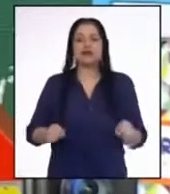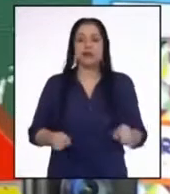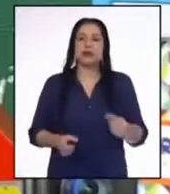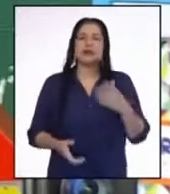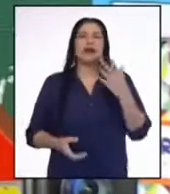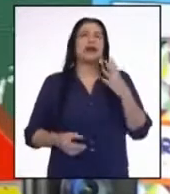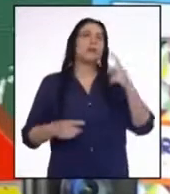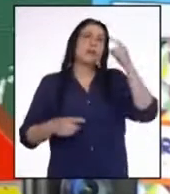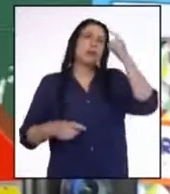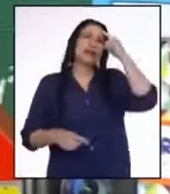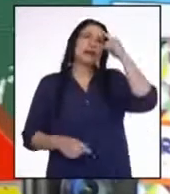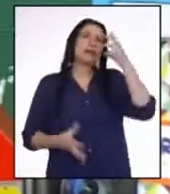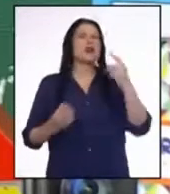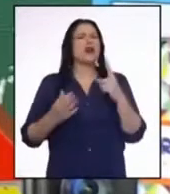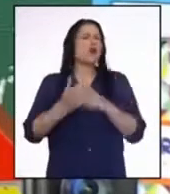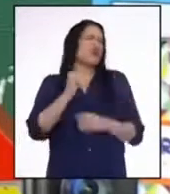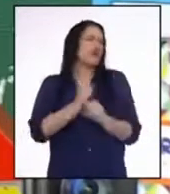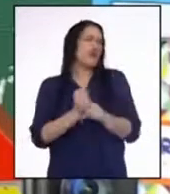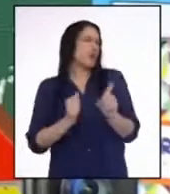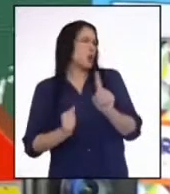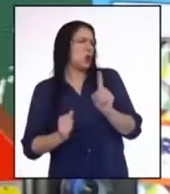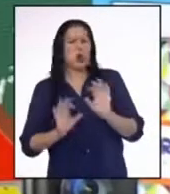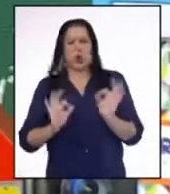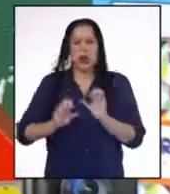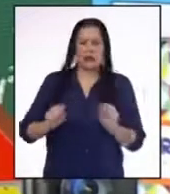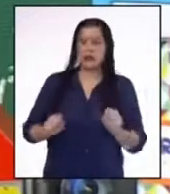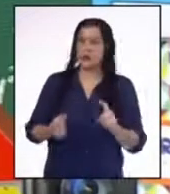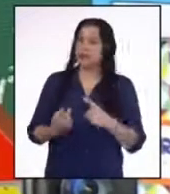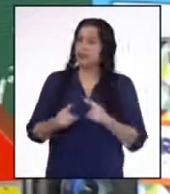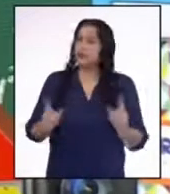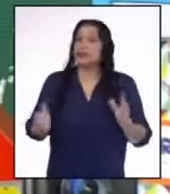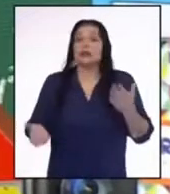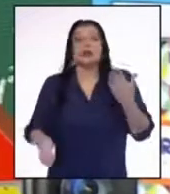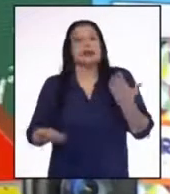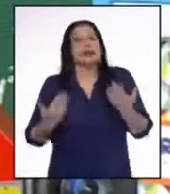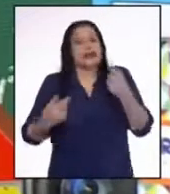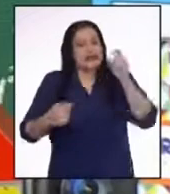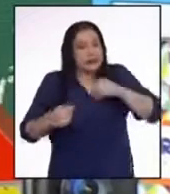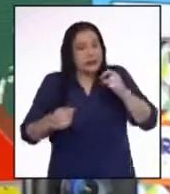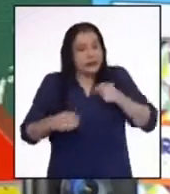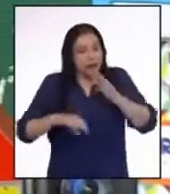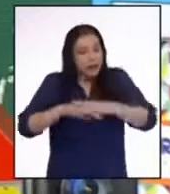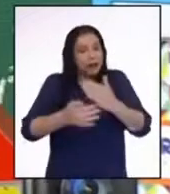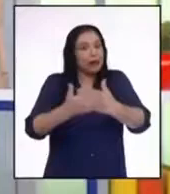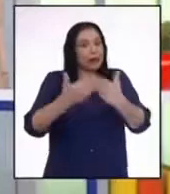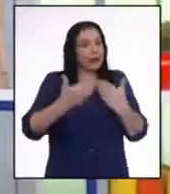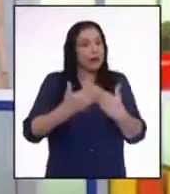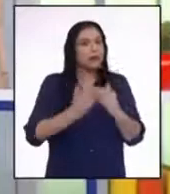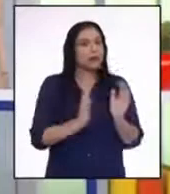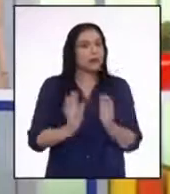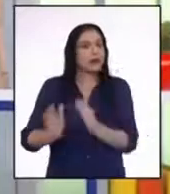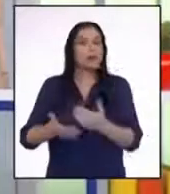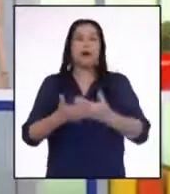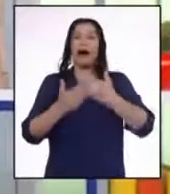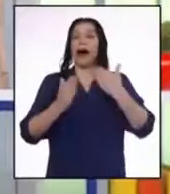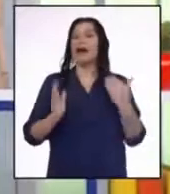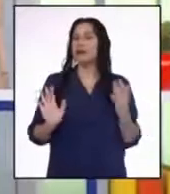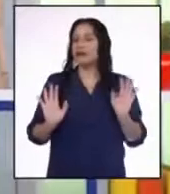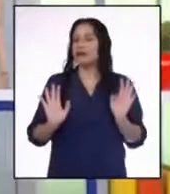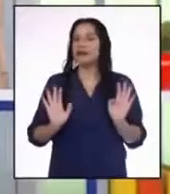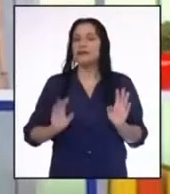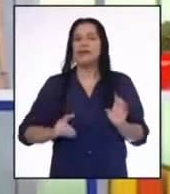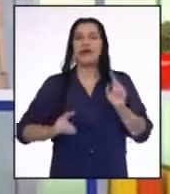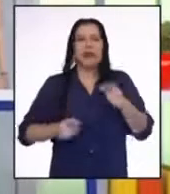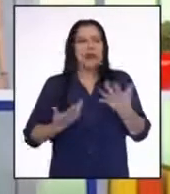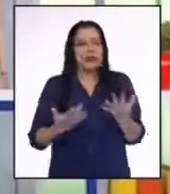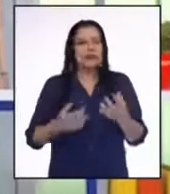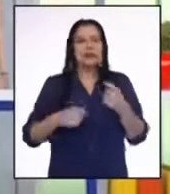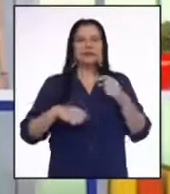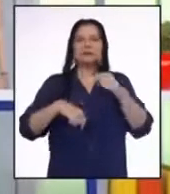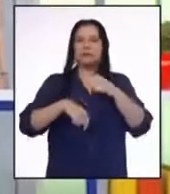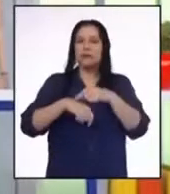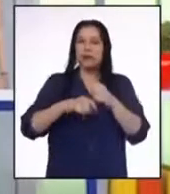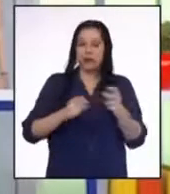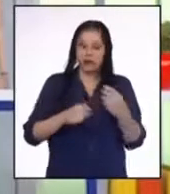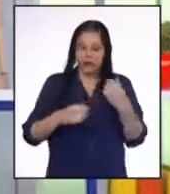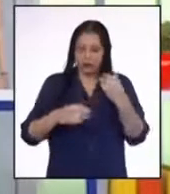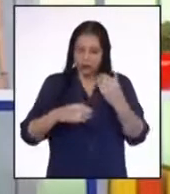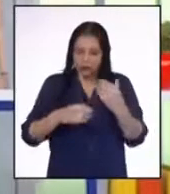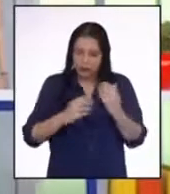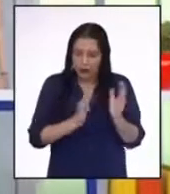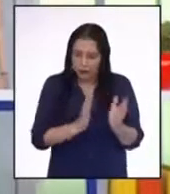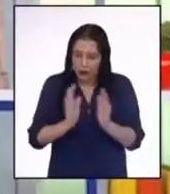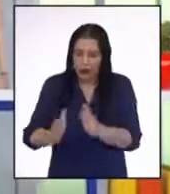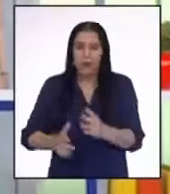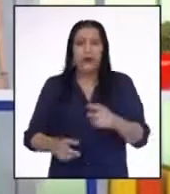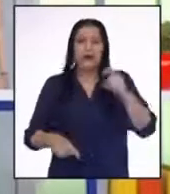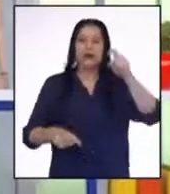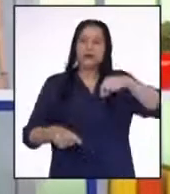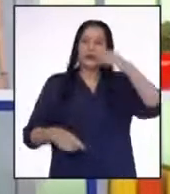confiamos que no va a suceder, pero ello no puede evitar que nos preparemos para cuando suceda. En esa línea, en la de prepararnos, es bueno saber qué zonas